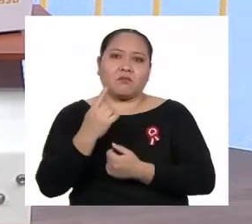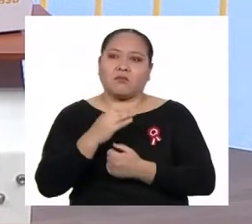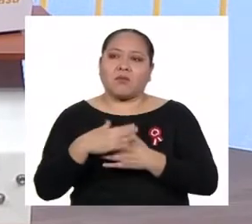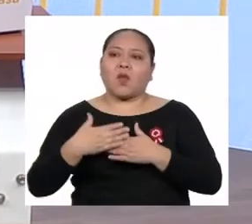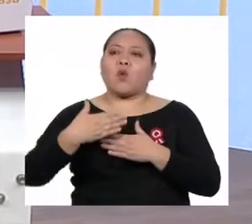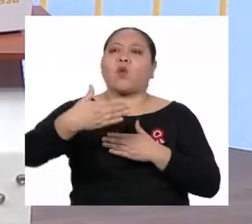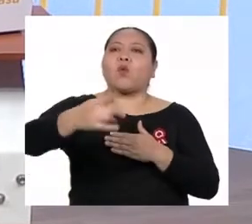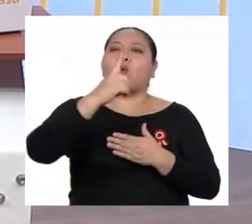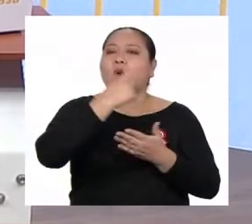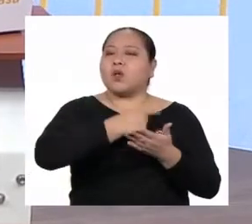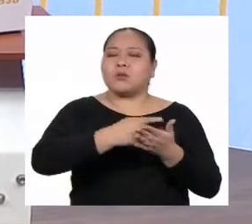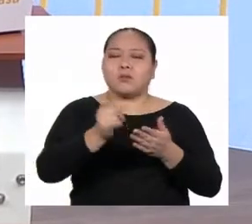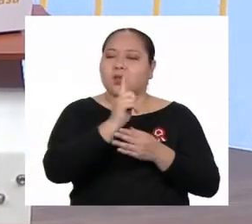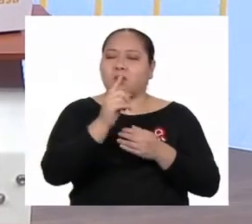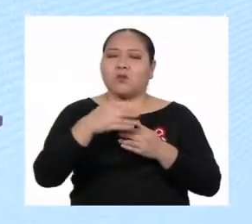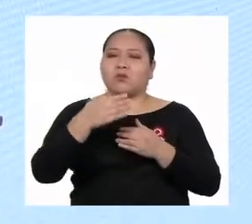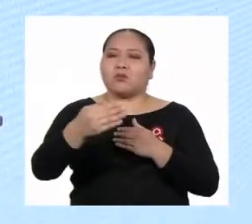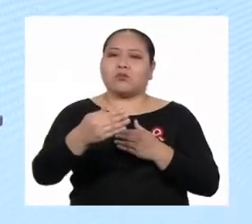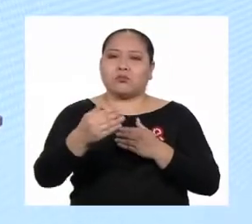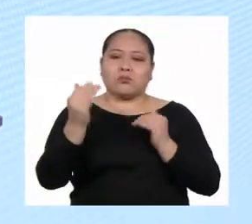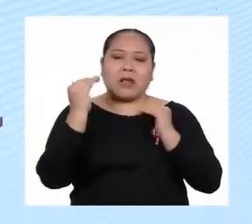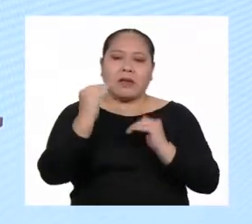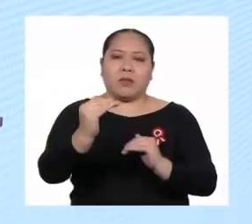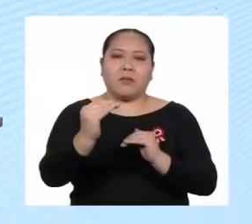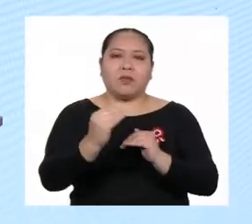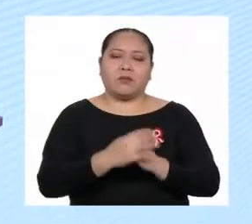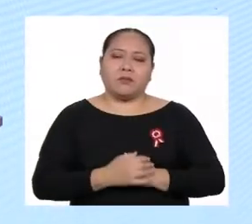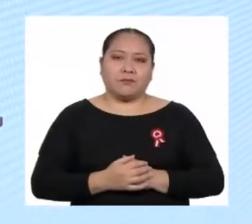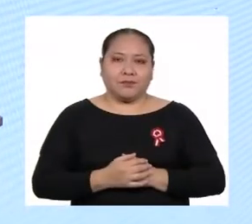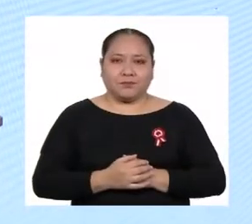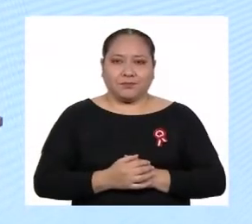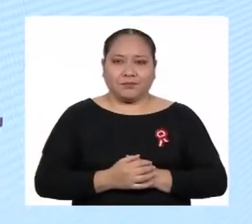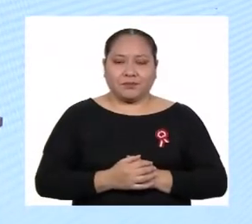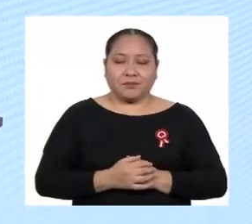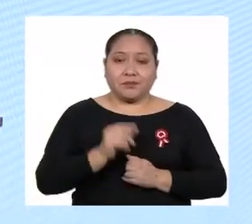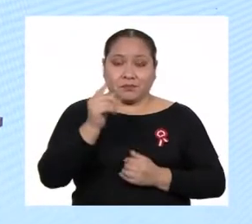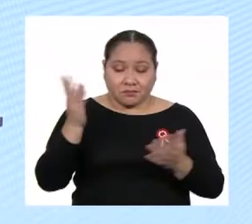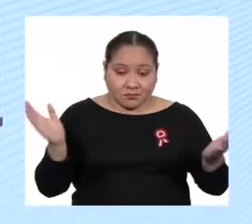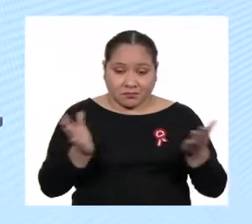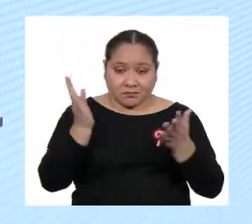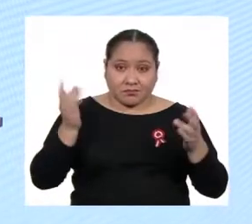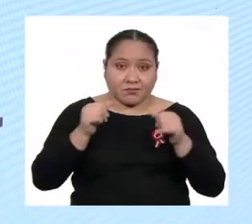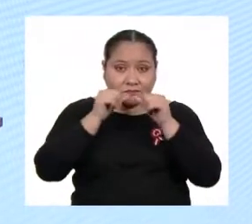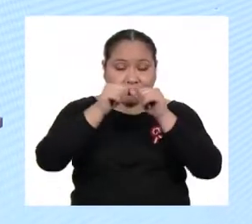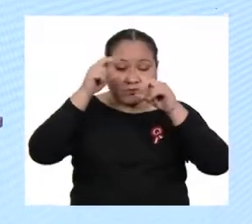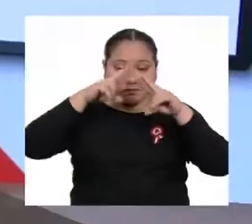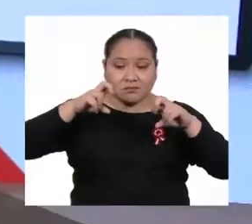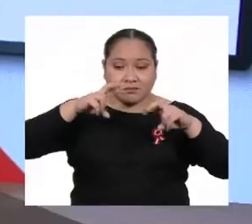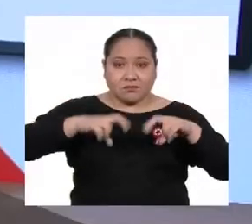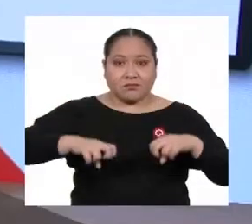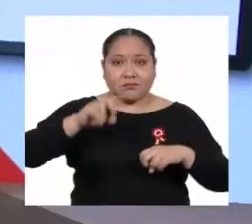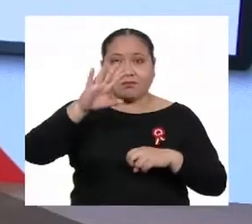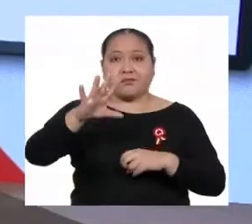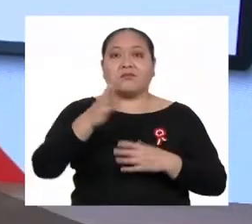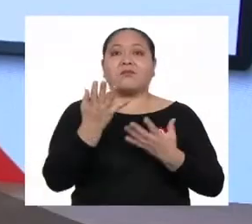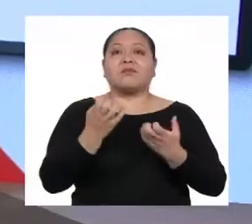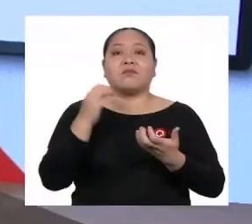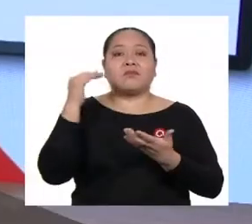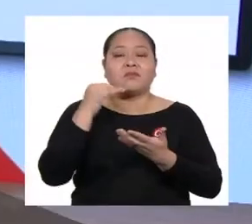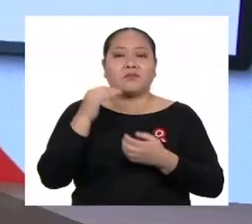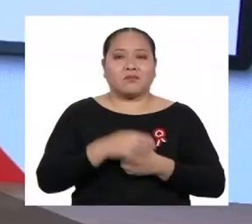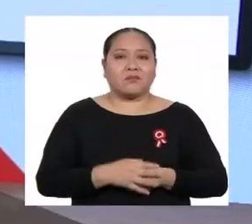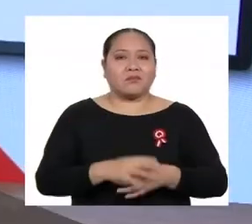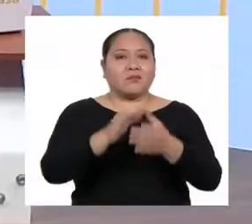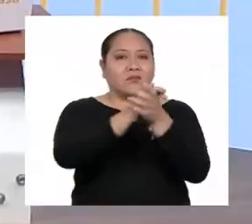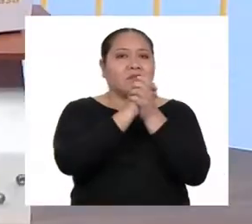semana para una cita. Te animo a seguir investigando sobre tu vocación. Bueno, amigas